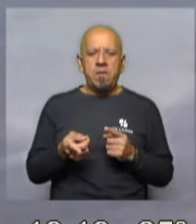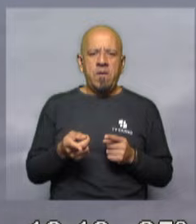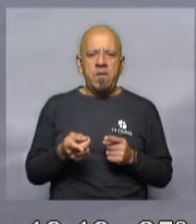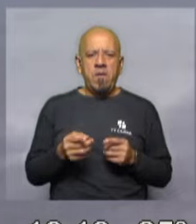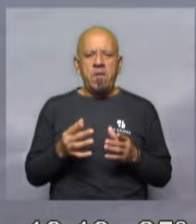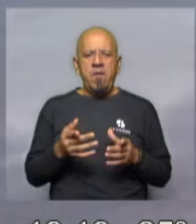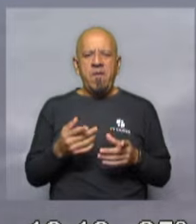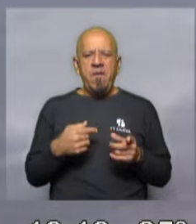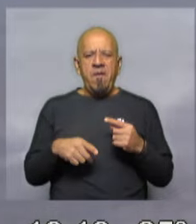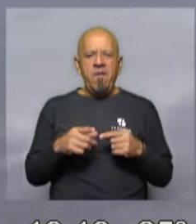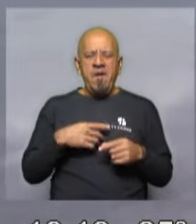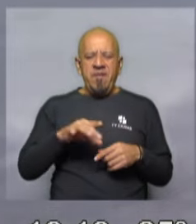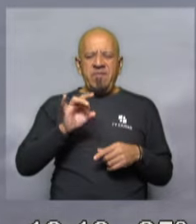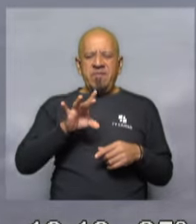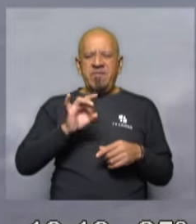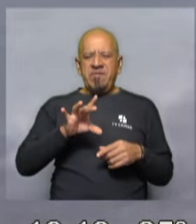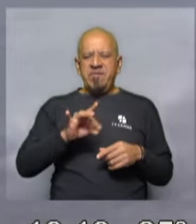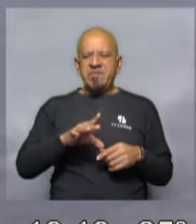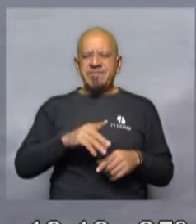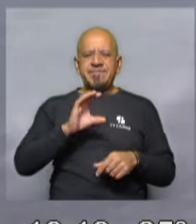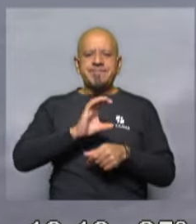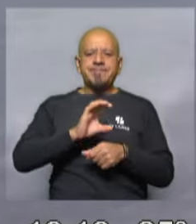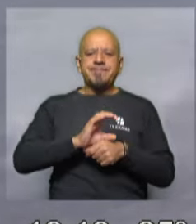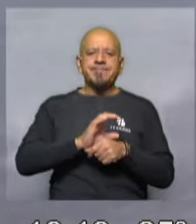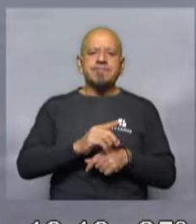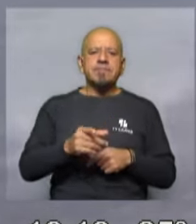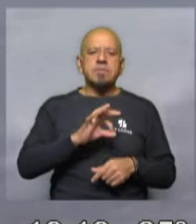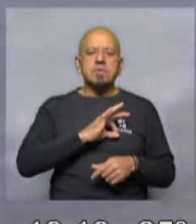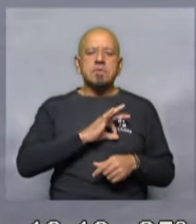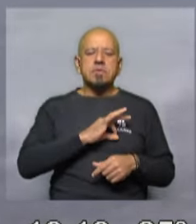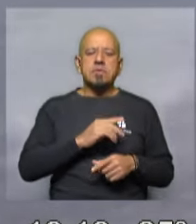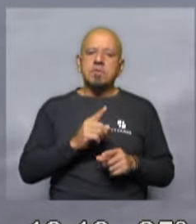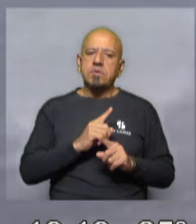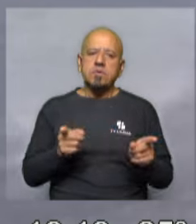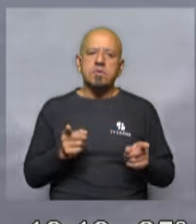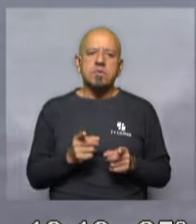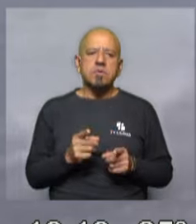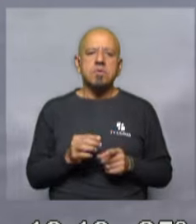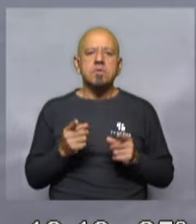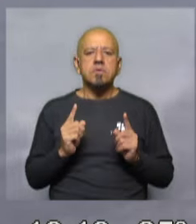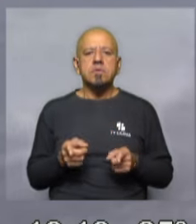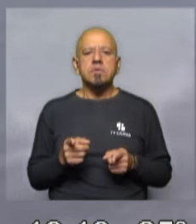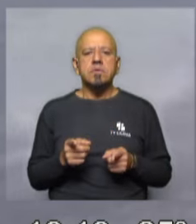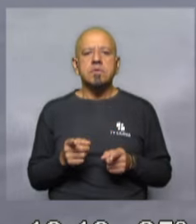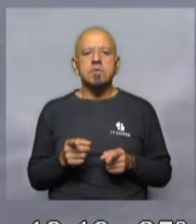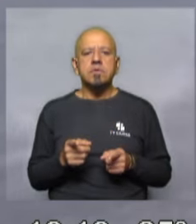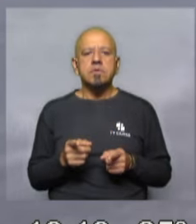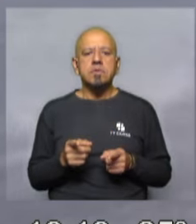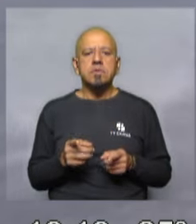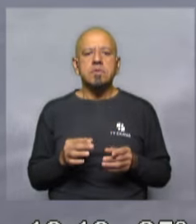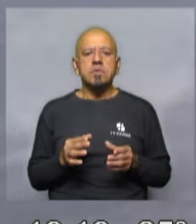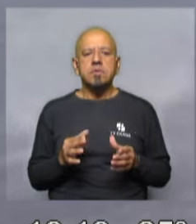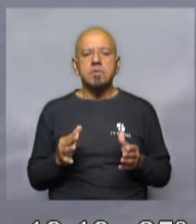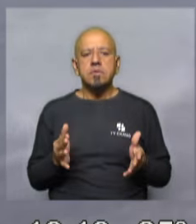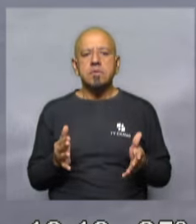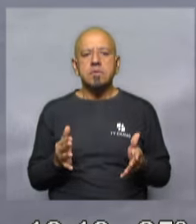nota, que 15 clases, que son las requeridas para el examen, no alcanzan. Y por otro lado, también hizo